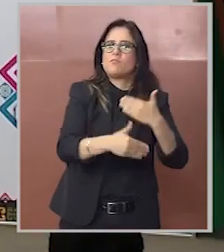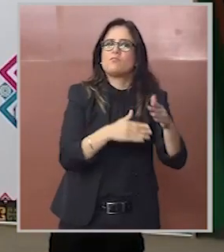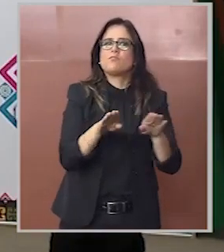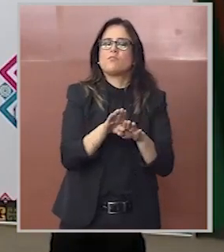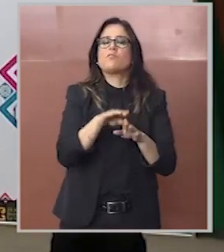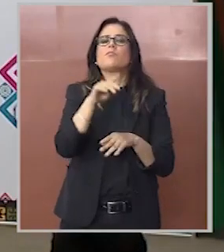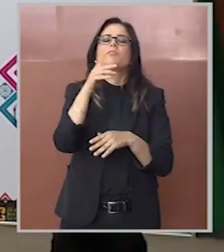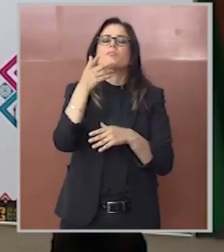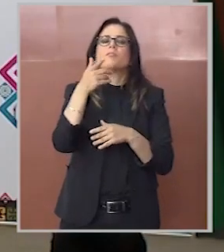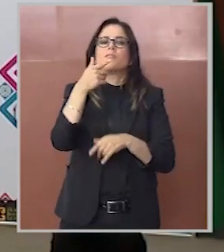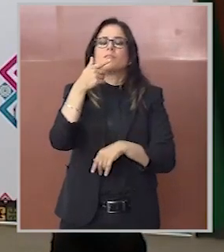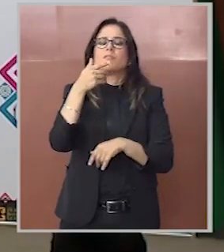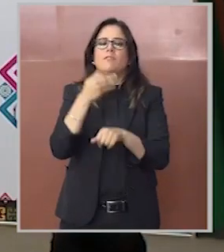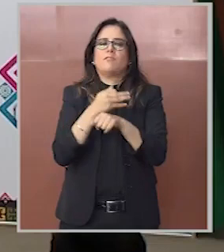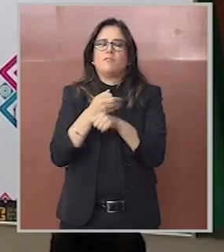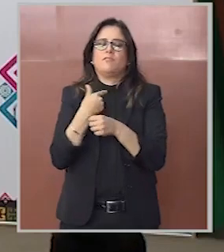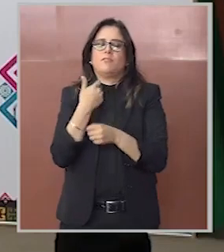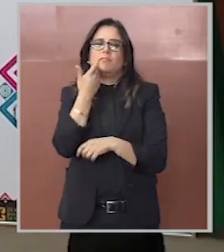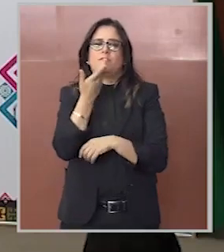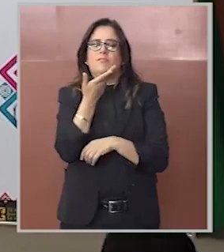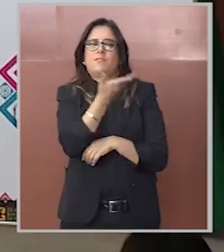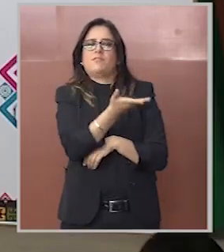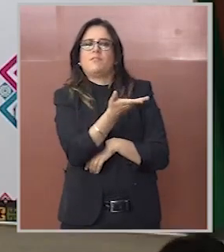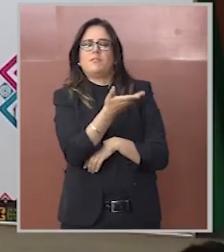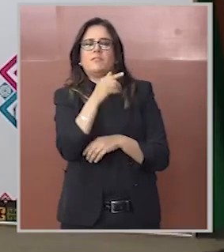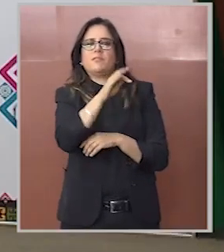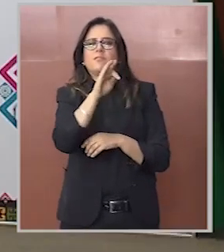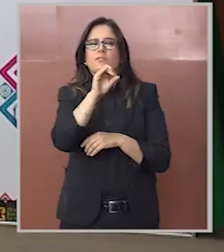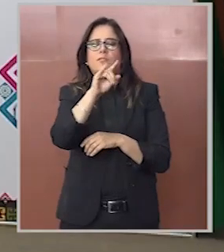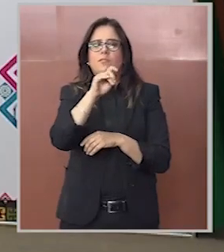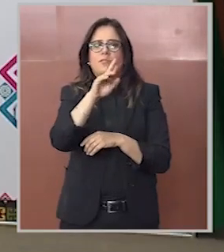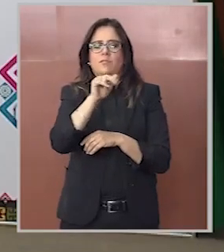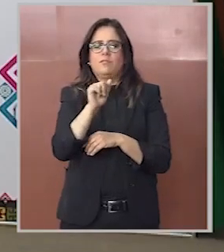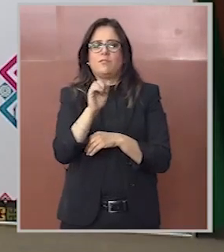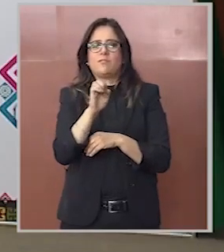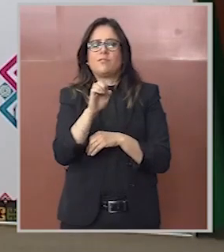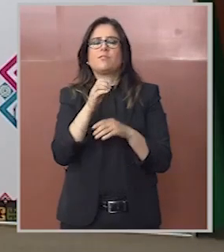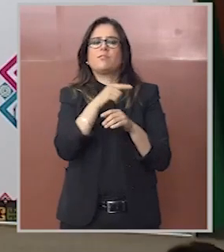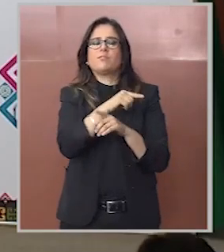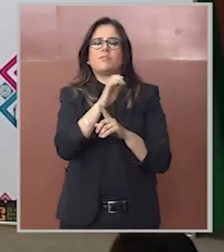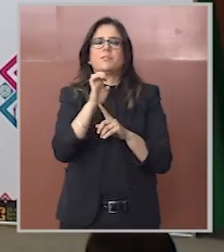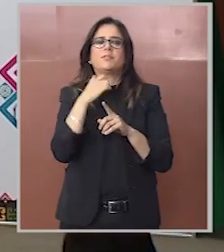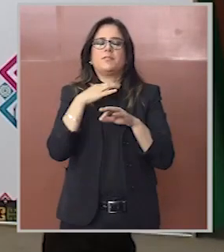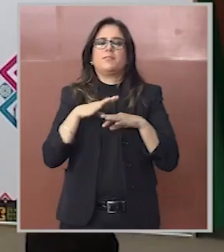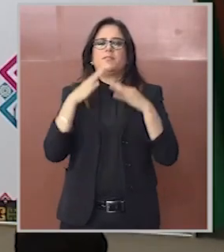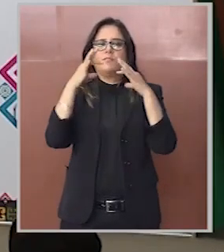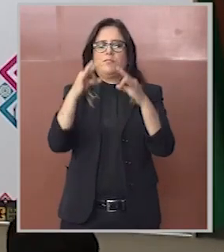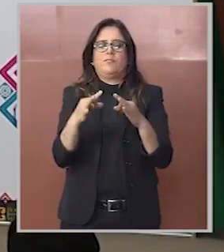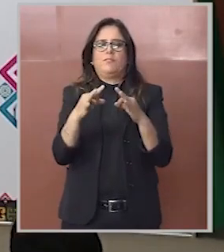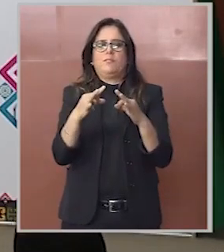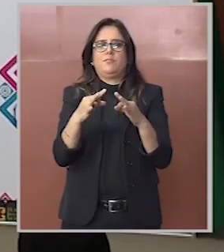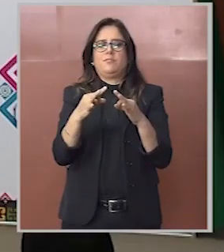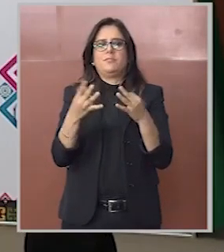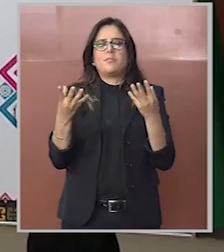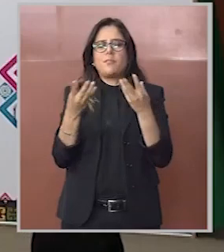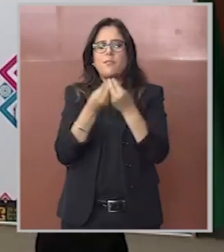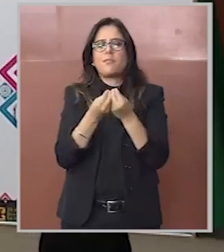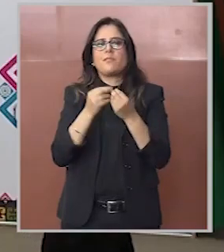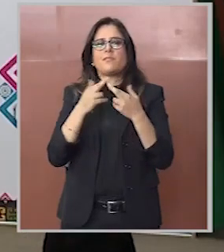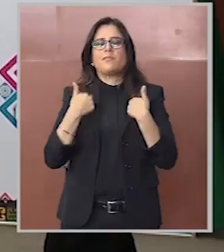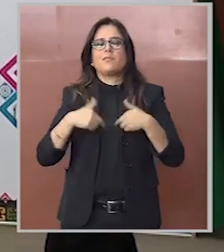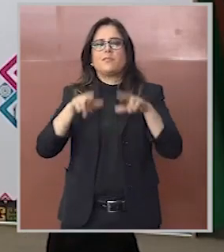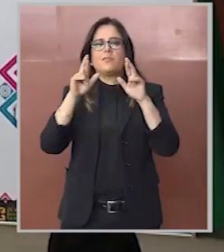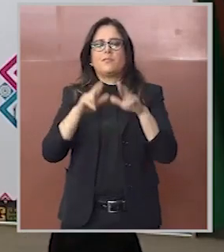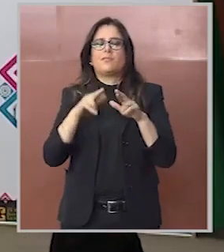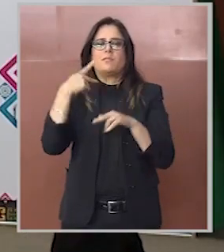en primer lugar quiero pedirle a Flora Gutiérrez quien es integrante fundadora de la Ray este además representante del